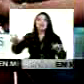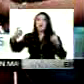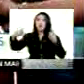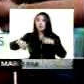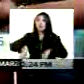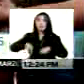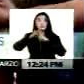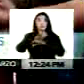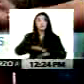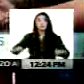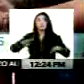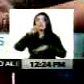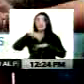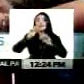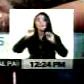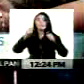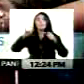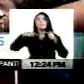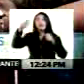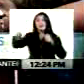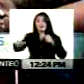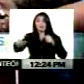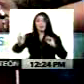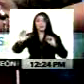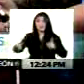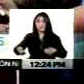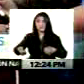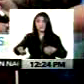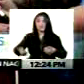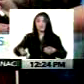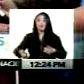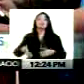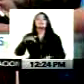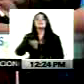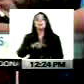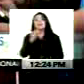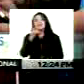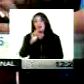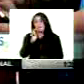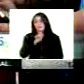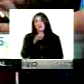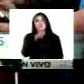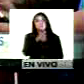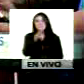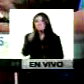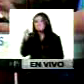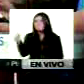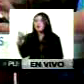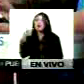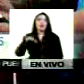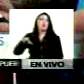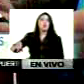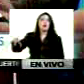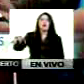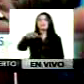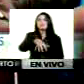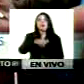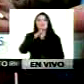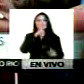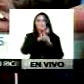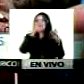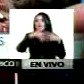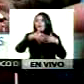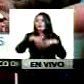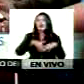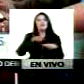un despliegue nacional que comienza desde mañana mismo y que va a tener durante todo este trimestre visitas a todos los estados, a los portones de la fábrica. Vamos